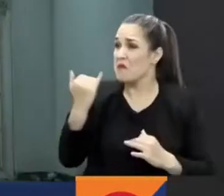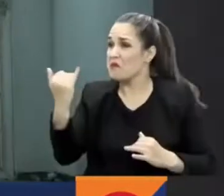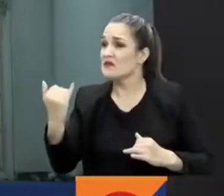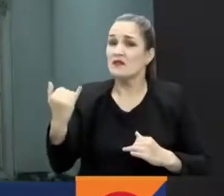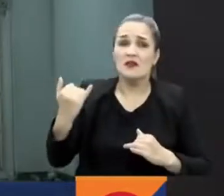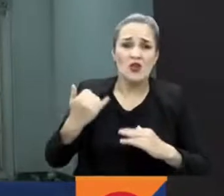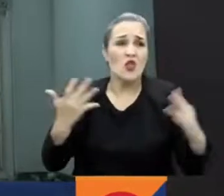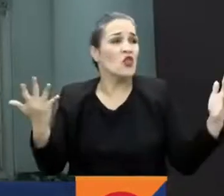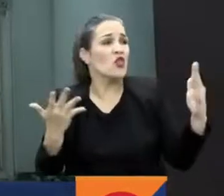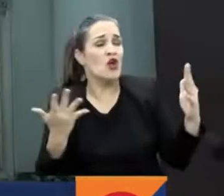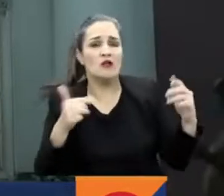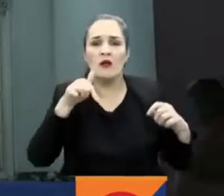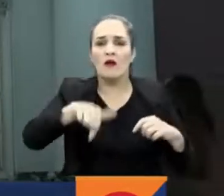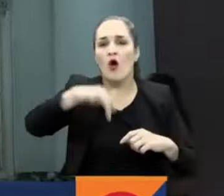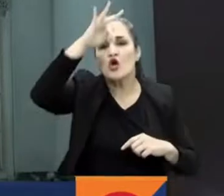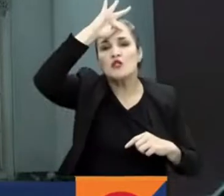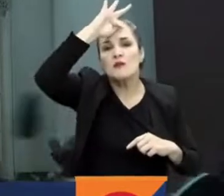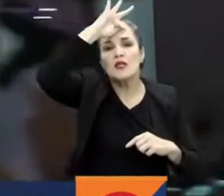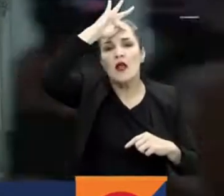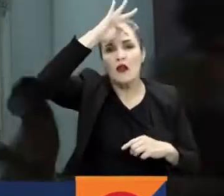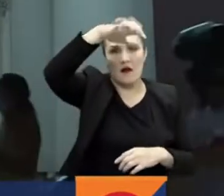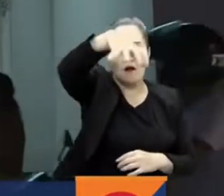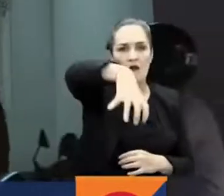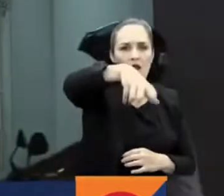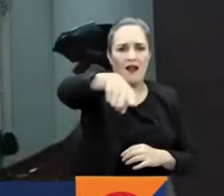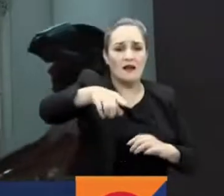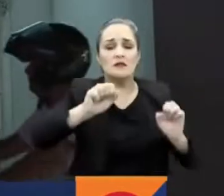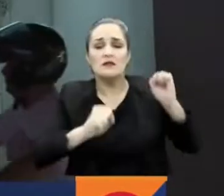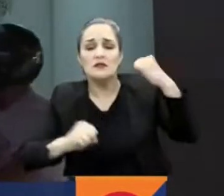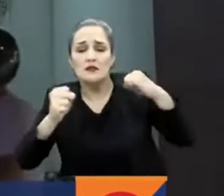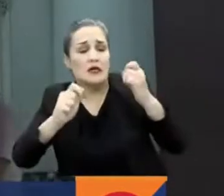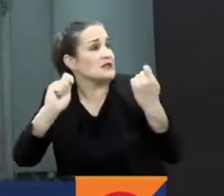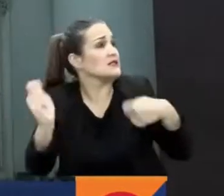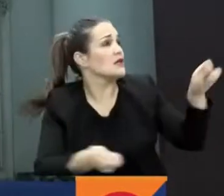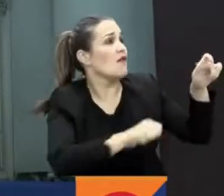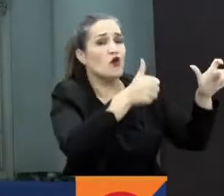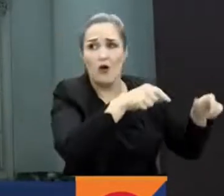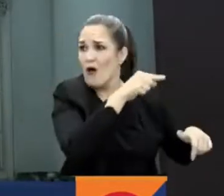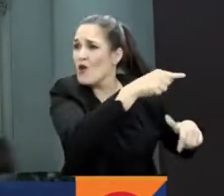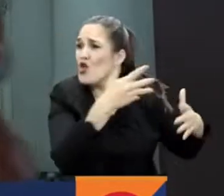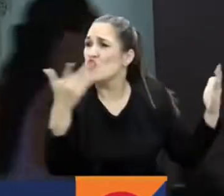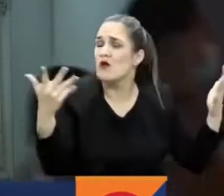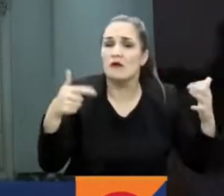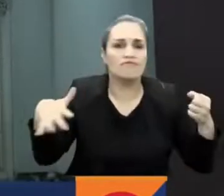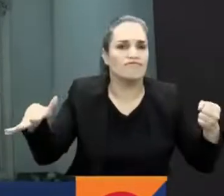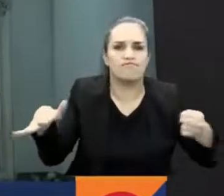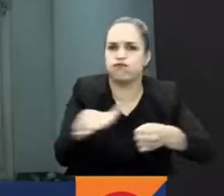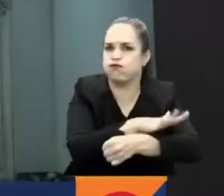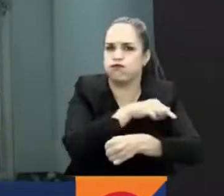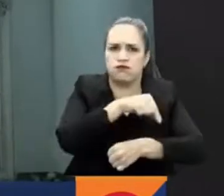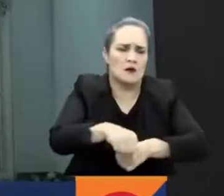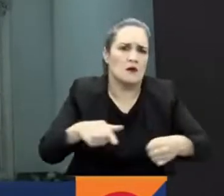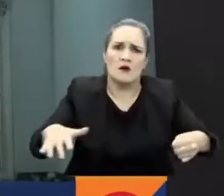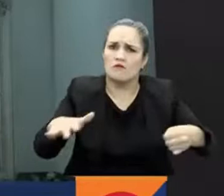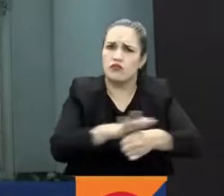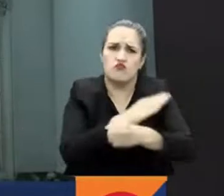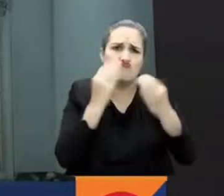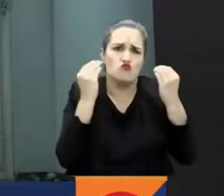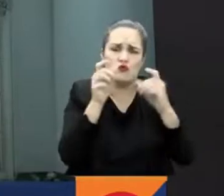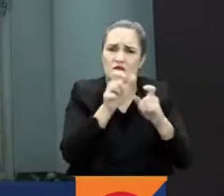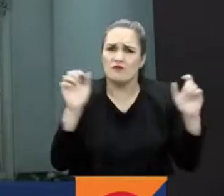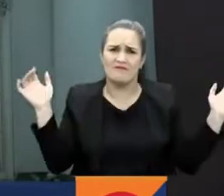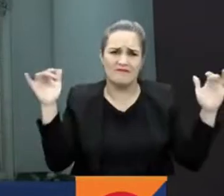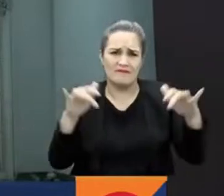San Rafael, donde han sido trasladadas a otros municipios porque la capacidad del hospital no da para tanto.